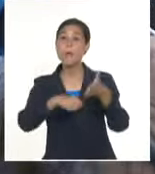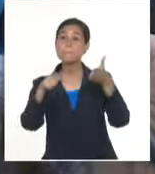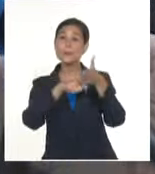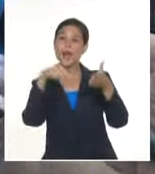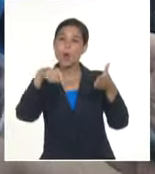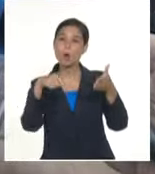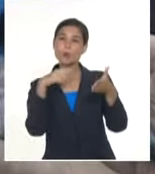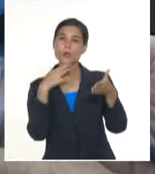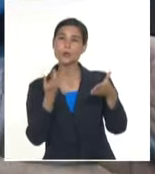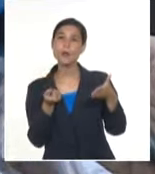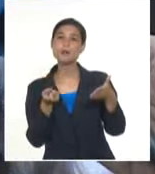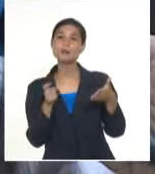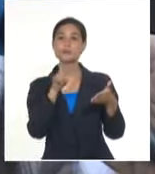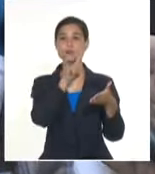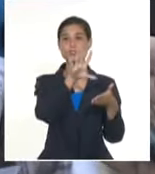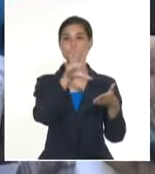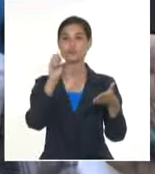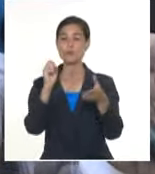en el día y